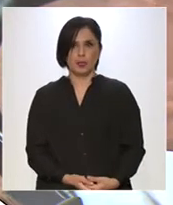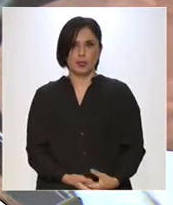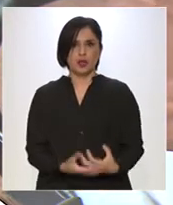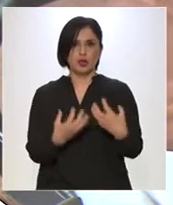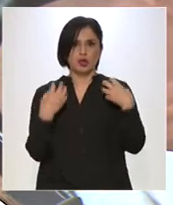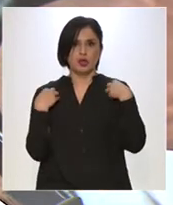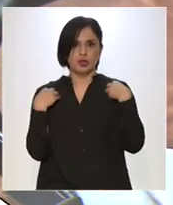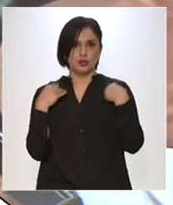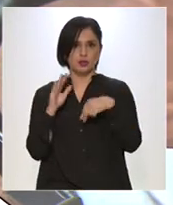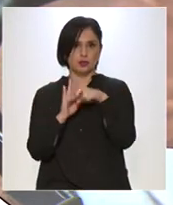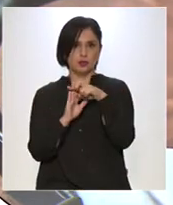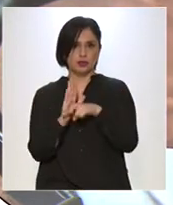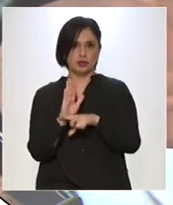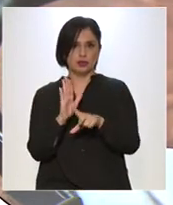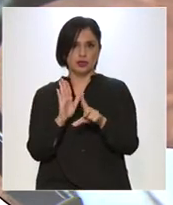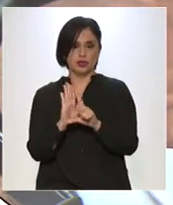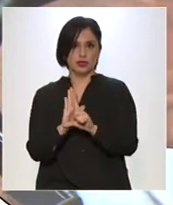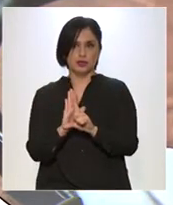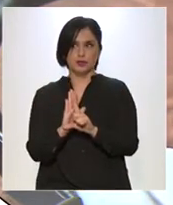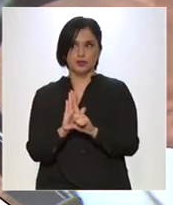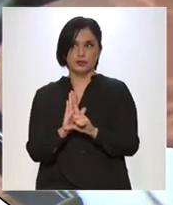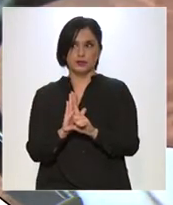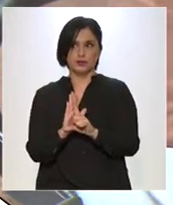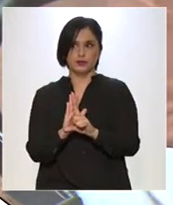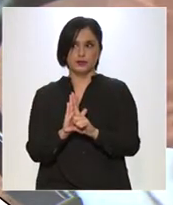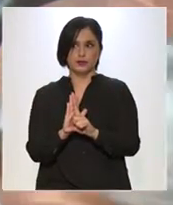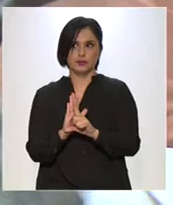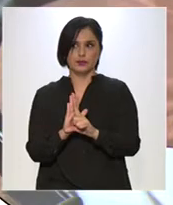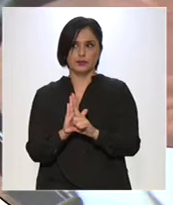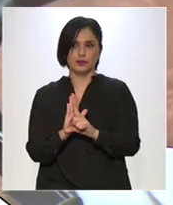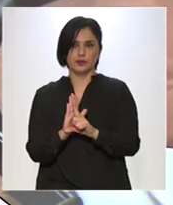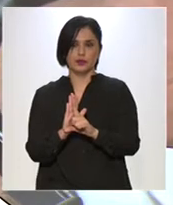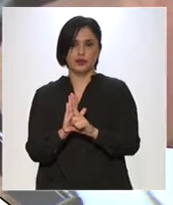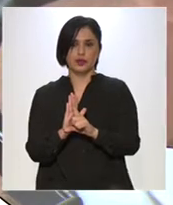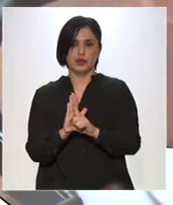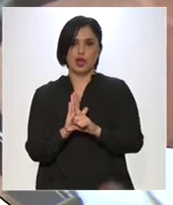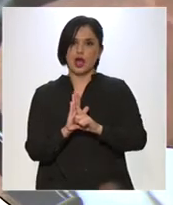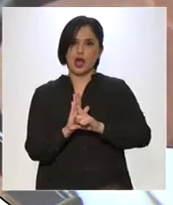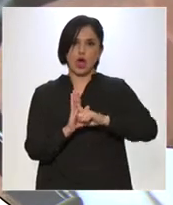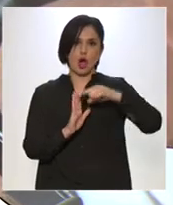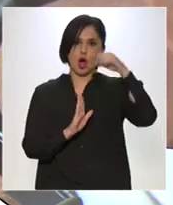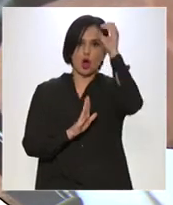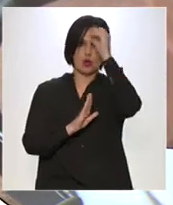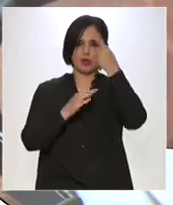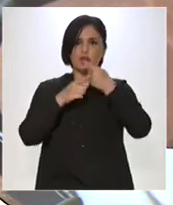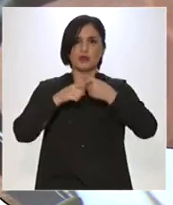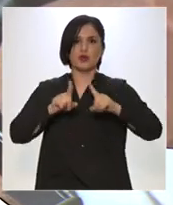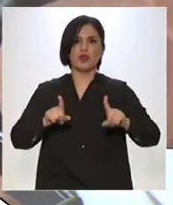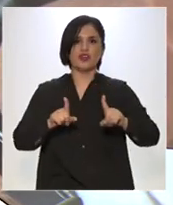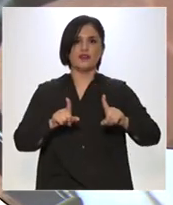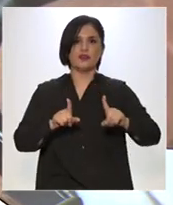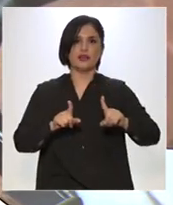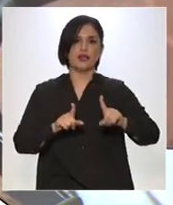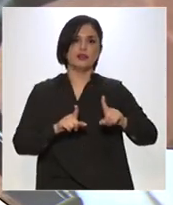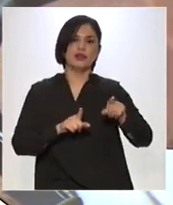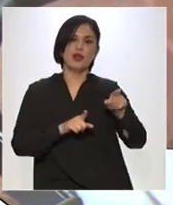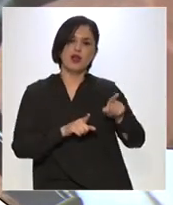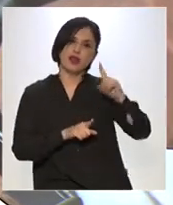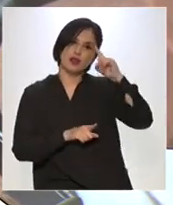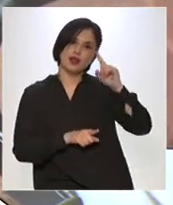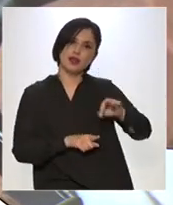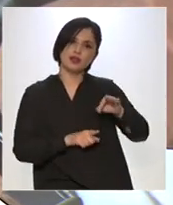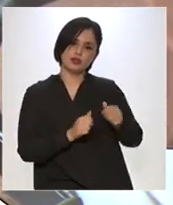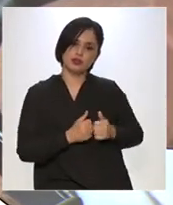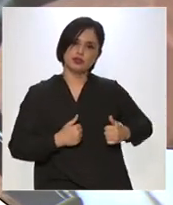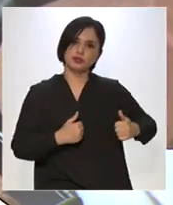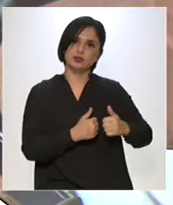autores de esta iniciativa, diferimos absolutamente del criterio técnico de la Secretaría de declararla